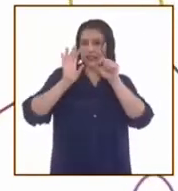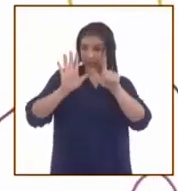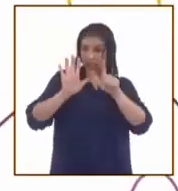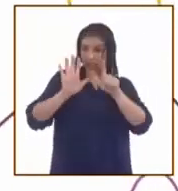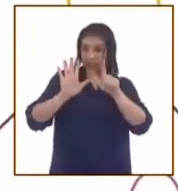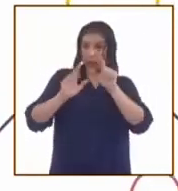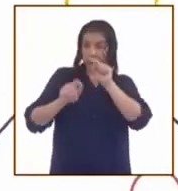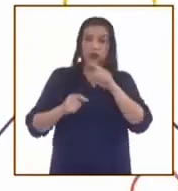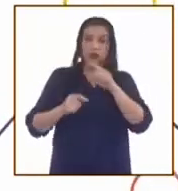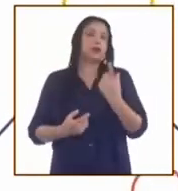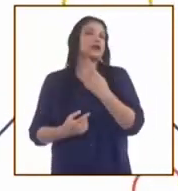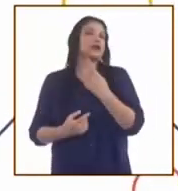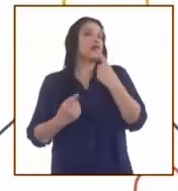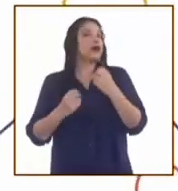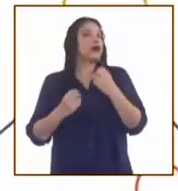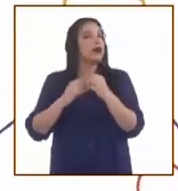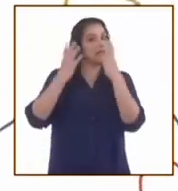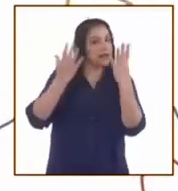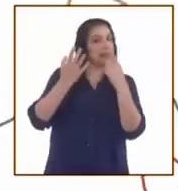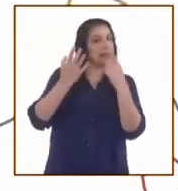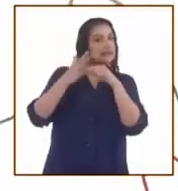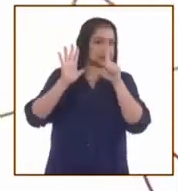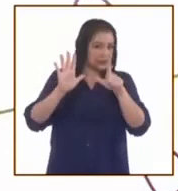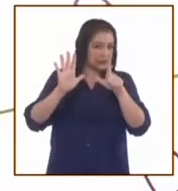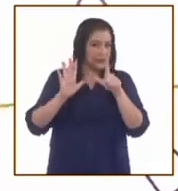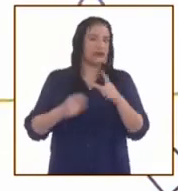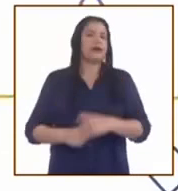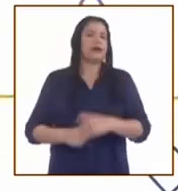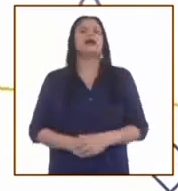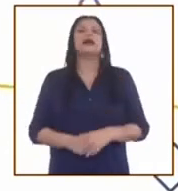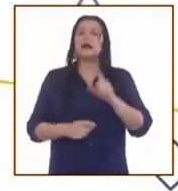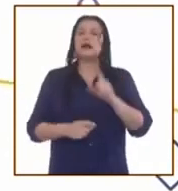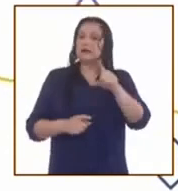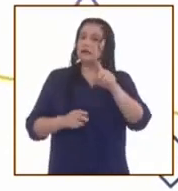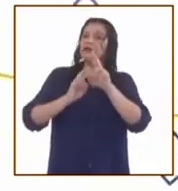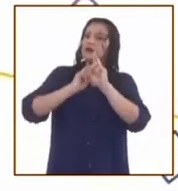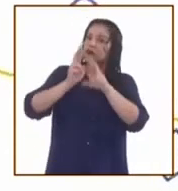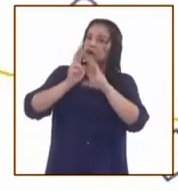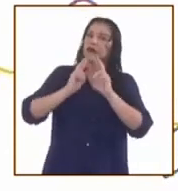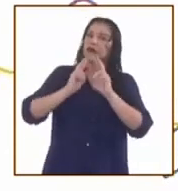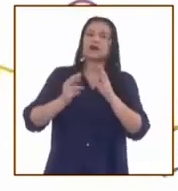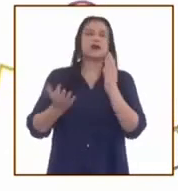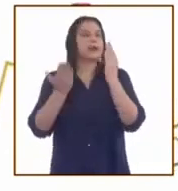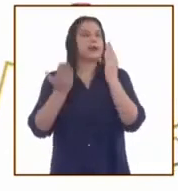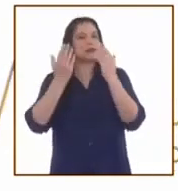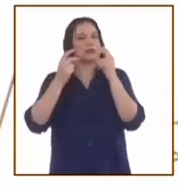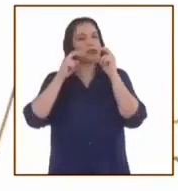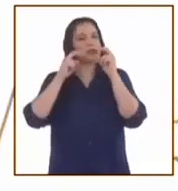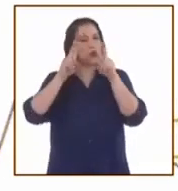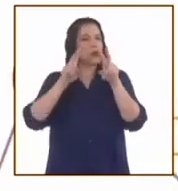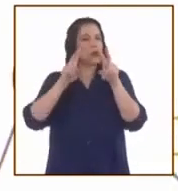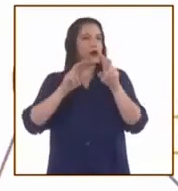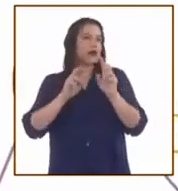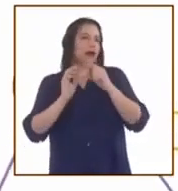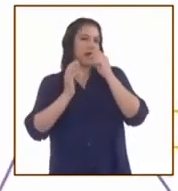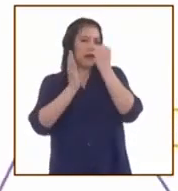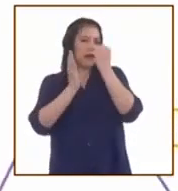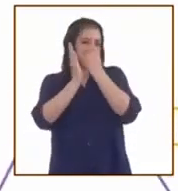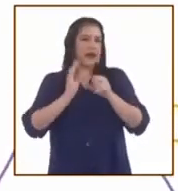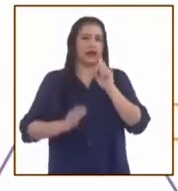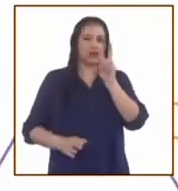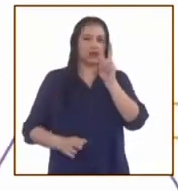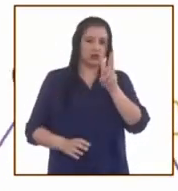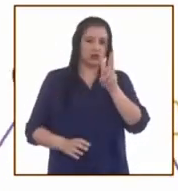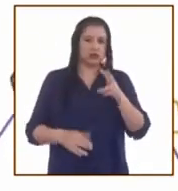porque son 7 pares de datos. Correcto, debe ser un resultado parecido a la figura 2.